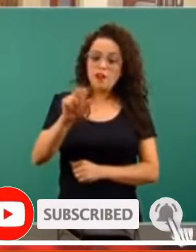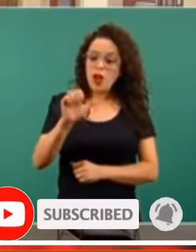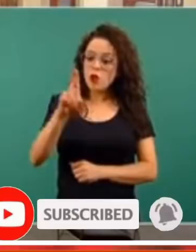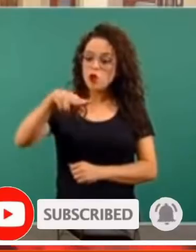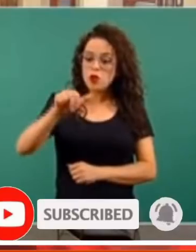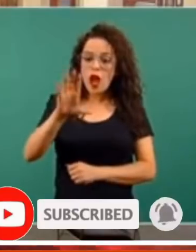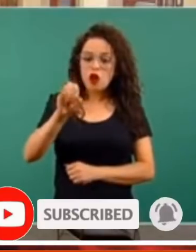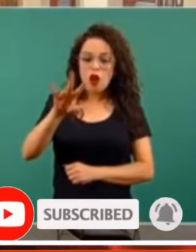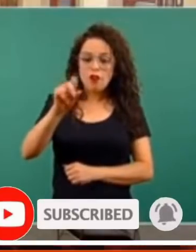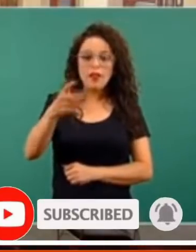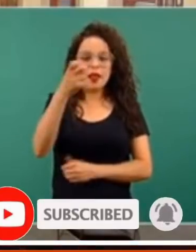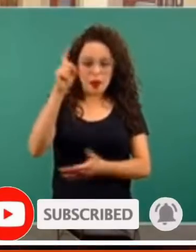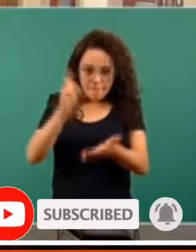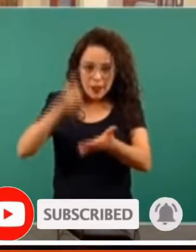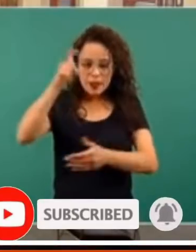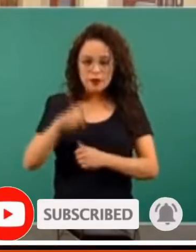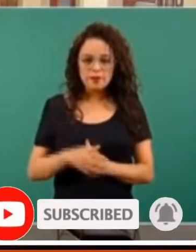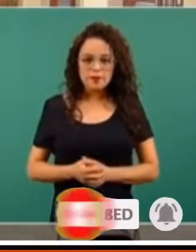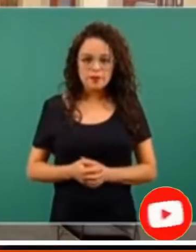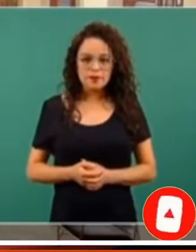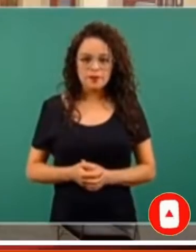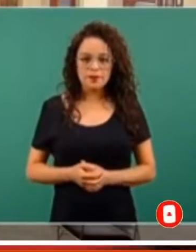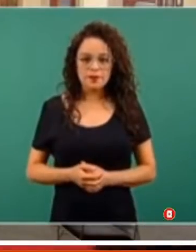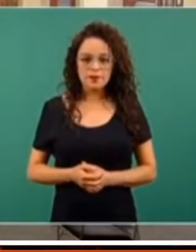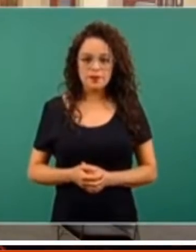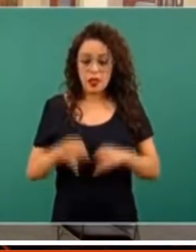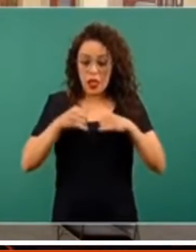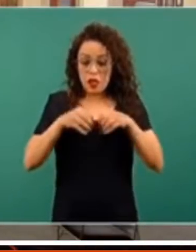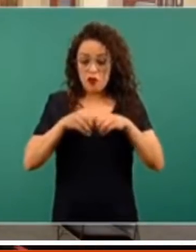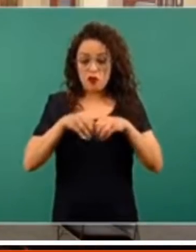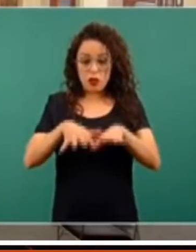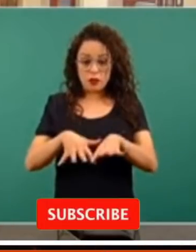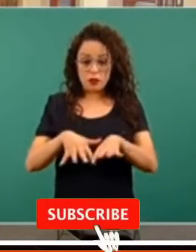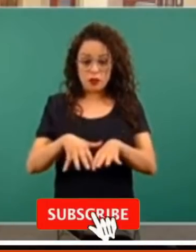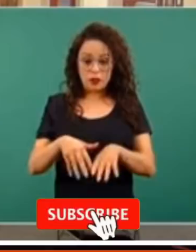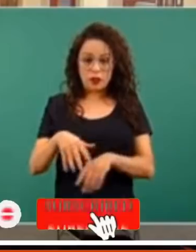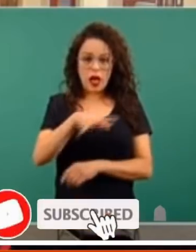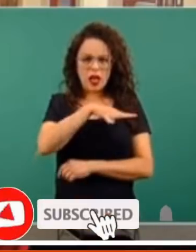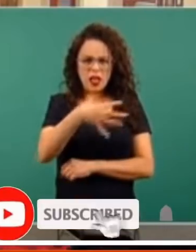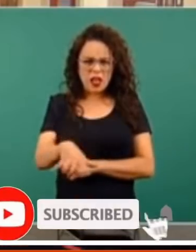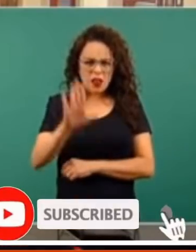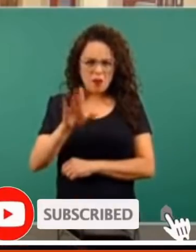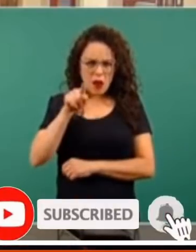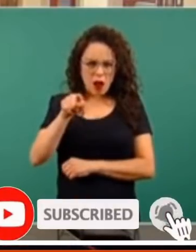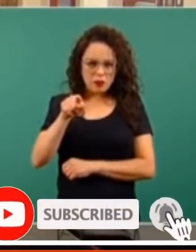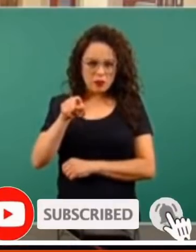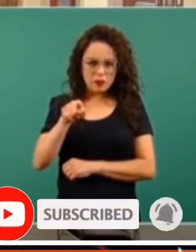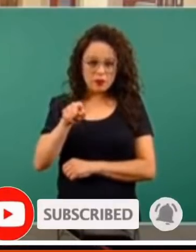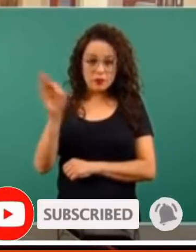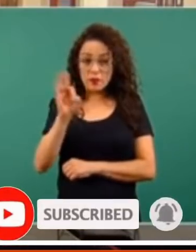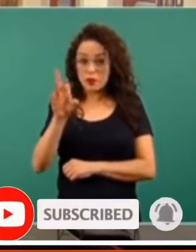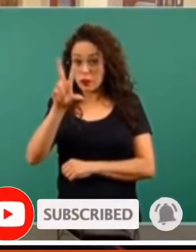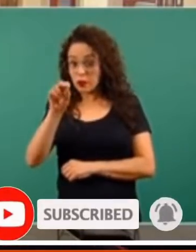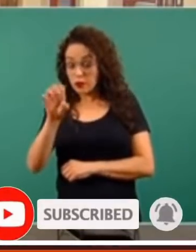vacuna COVID, ahí picamos, información, creo que es general, y si no,